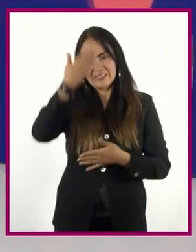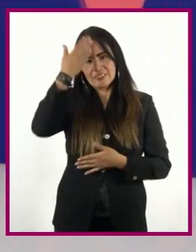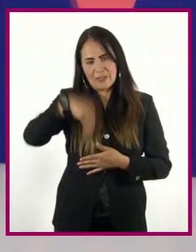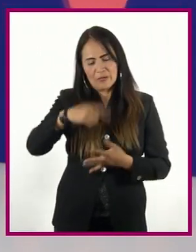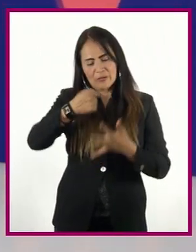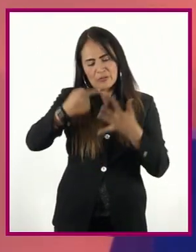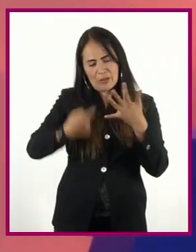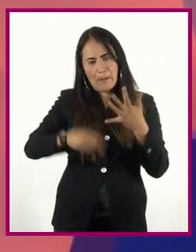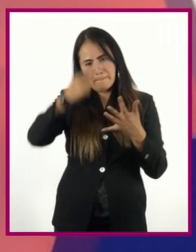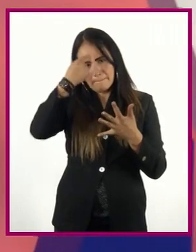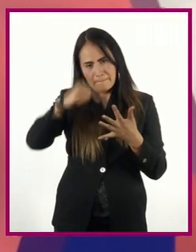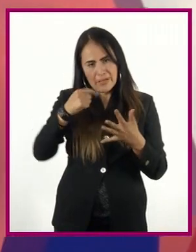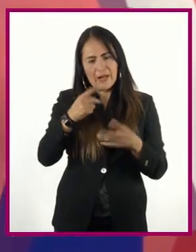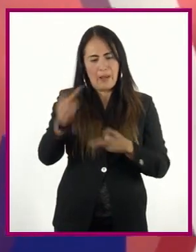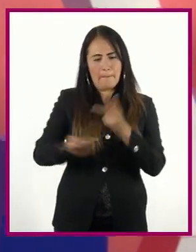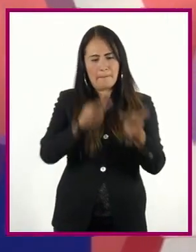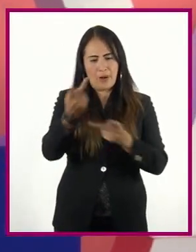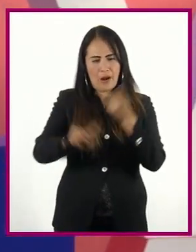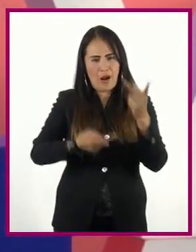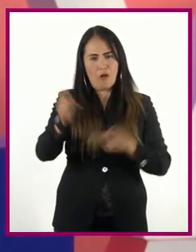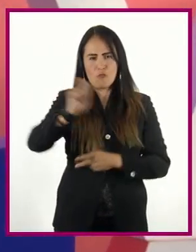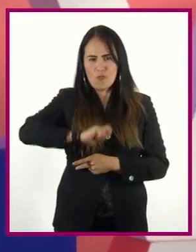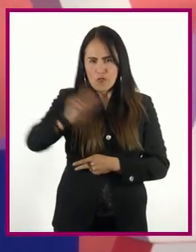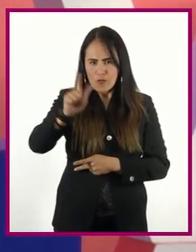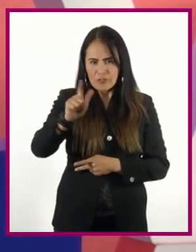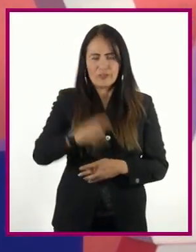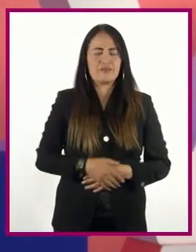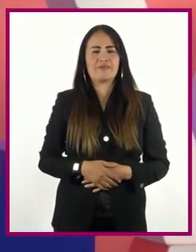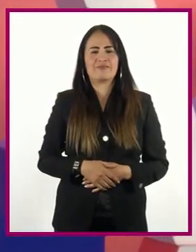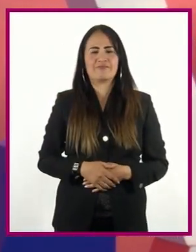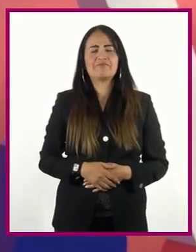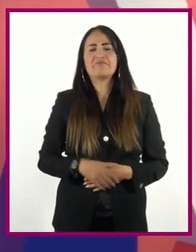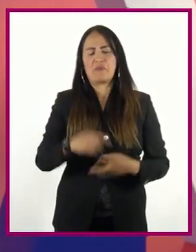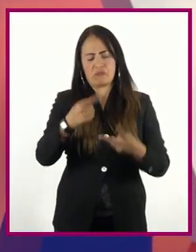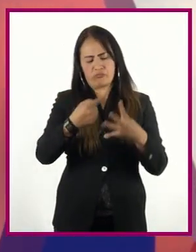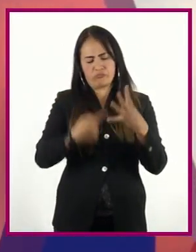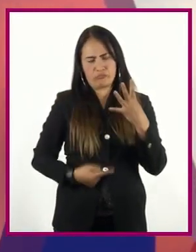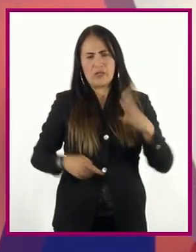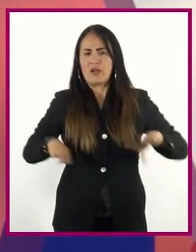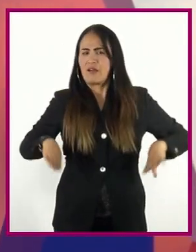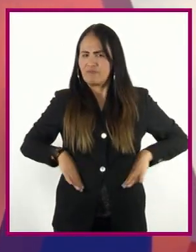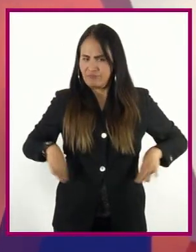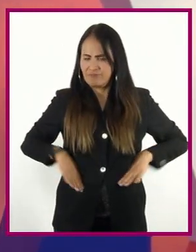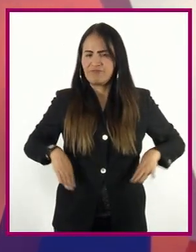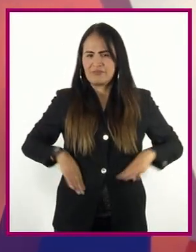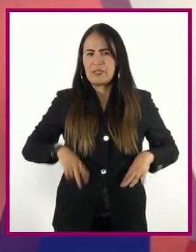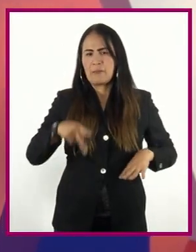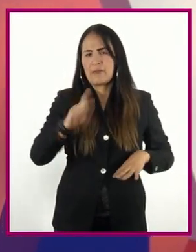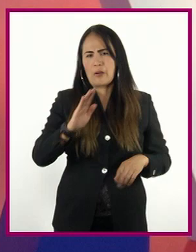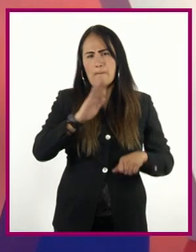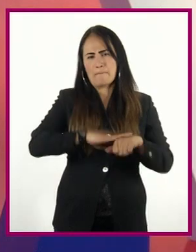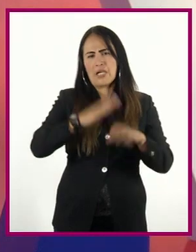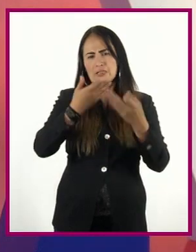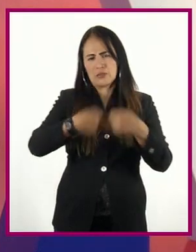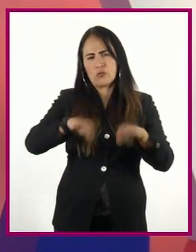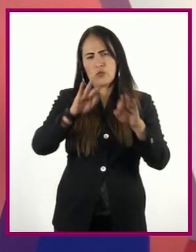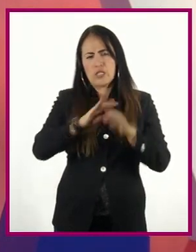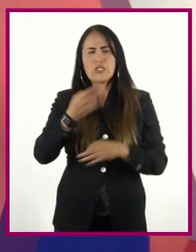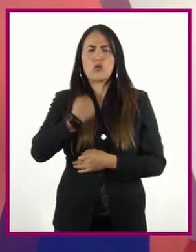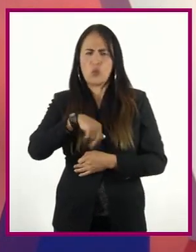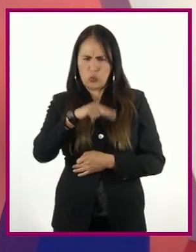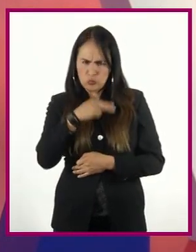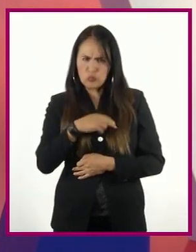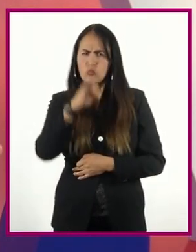entrevista. Las características que estas tienen son muchas, pero vimos las esenciales para desempeñarnos